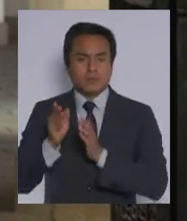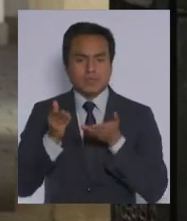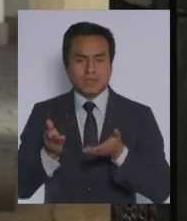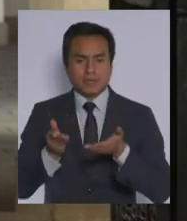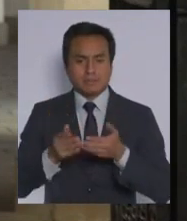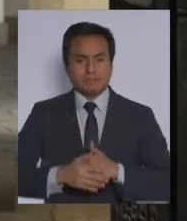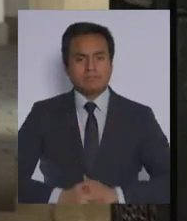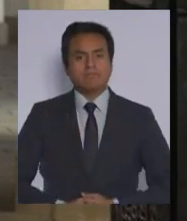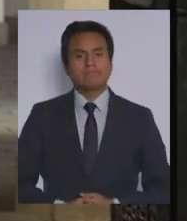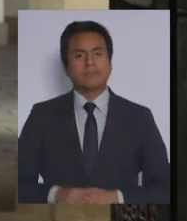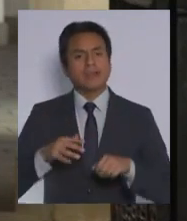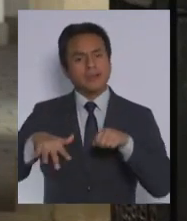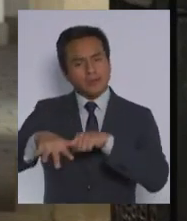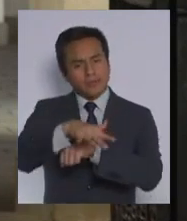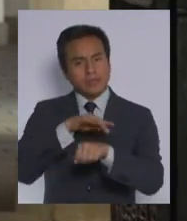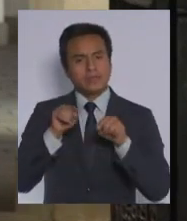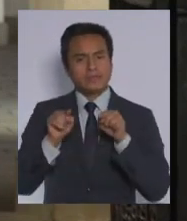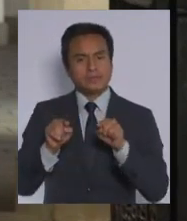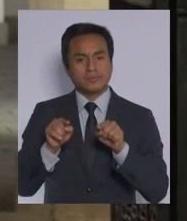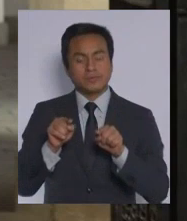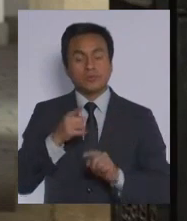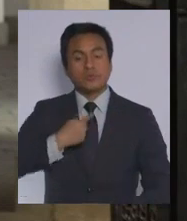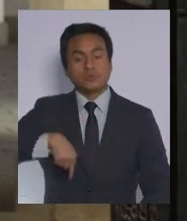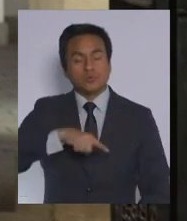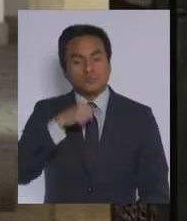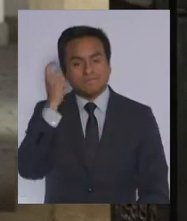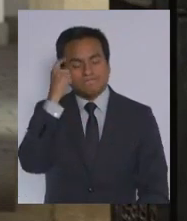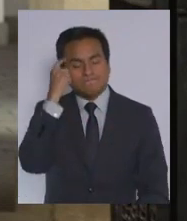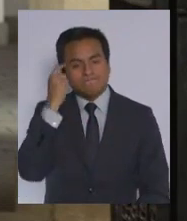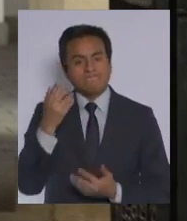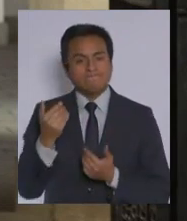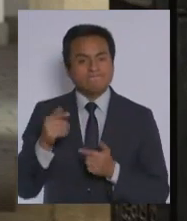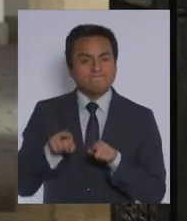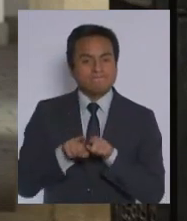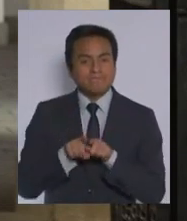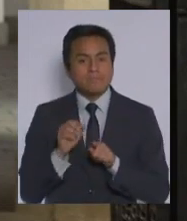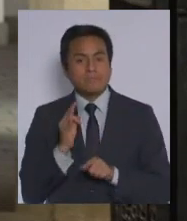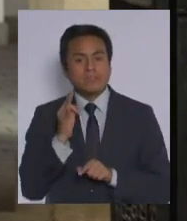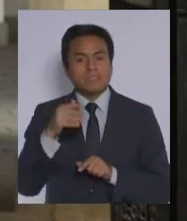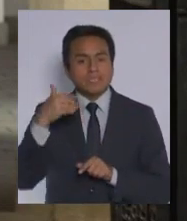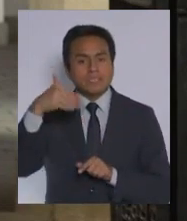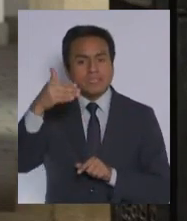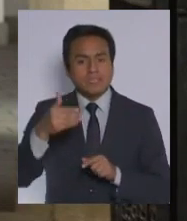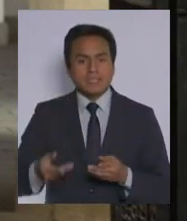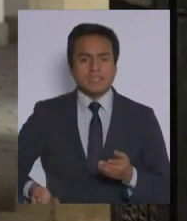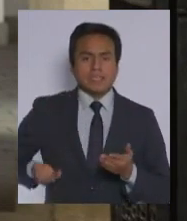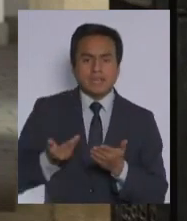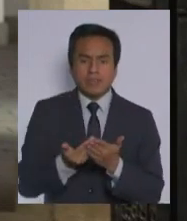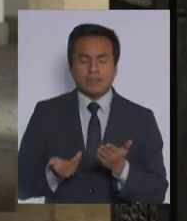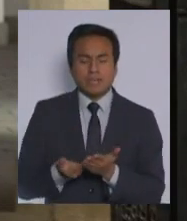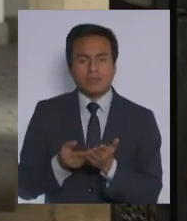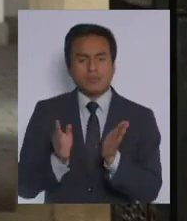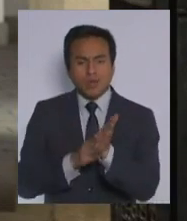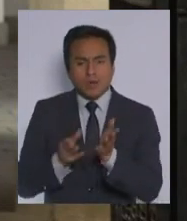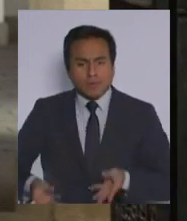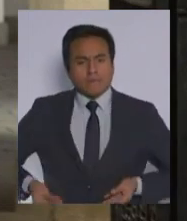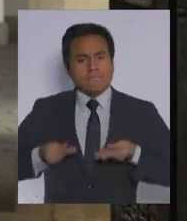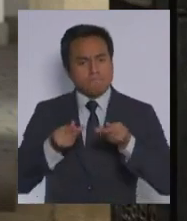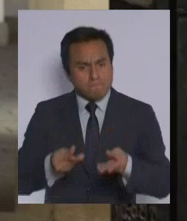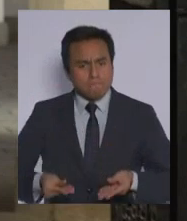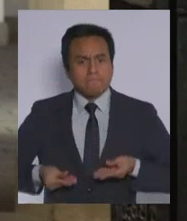en ese contexto esperamos y vamos a seguir entregando los antecedentes